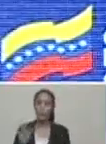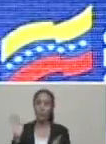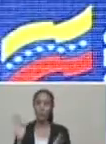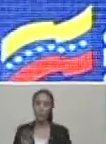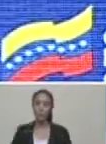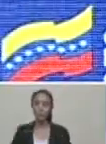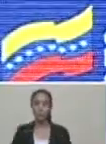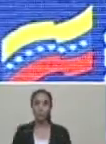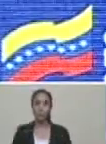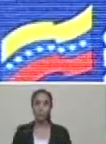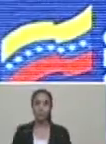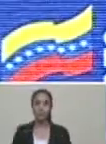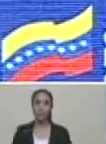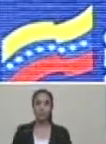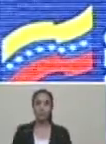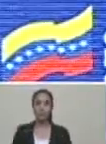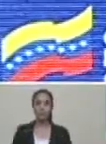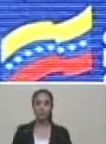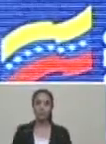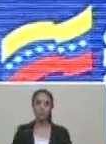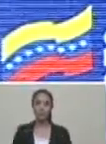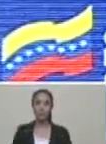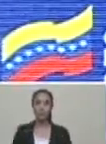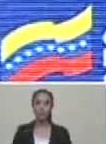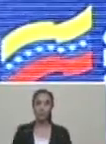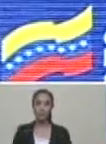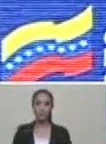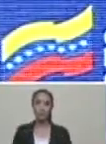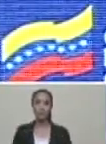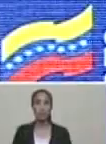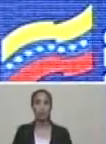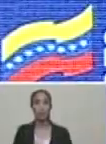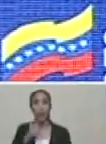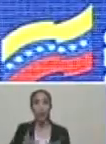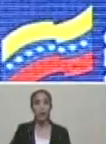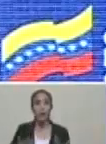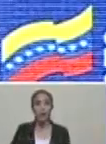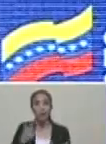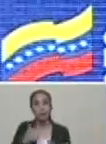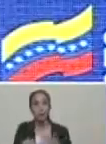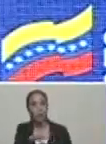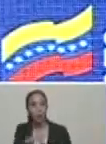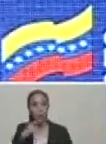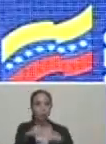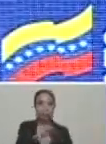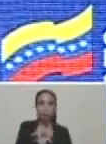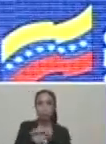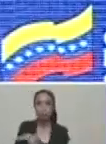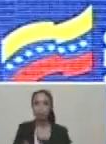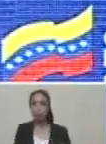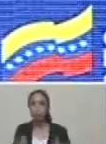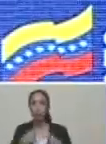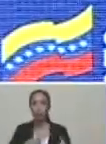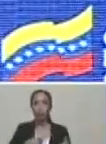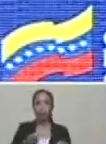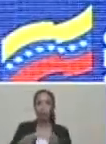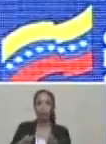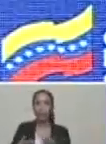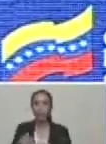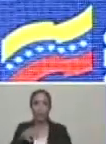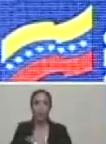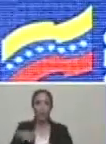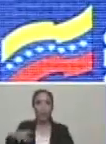vida salvada es porque fue atendido en condiciones de urgencia, emergencia, en condiciones